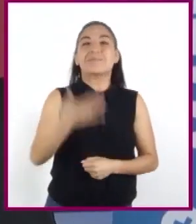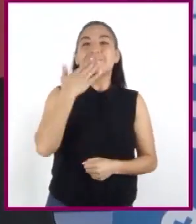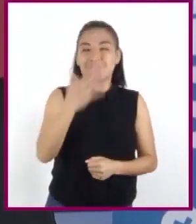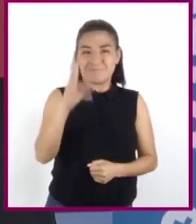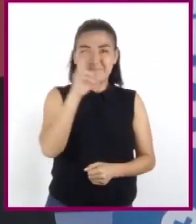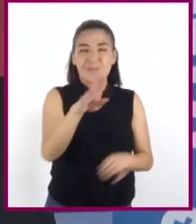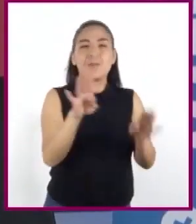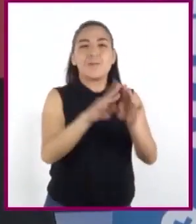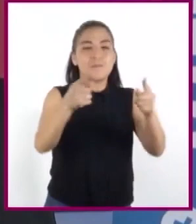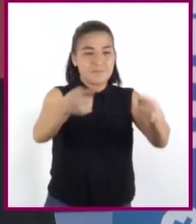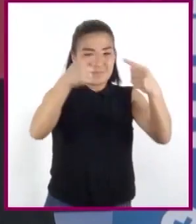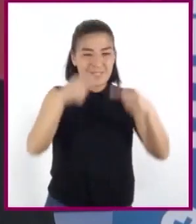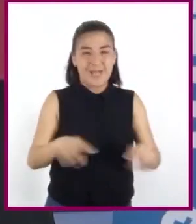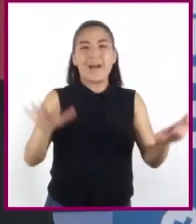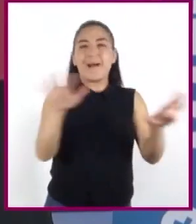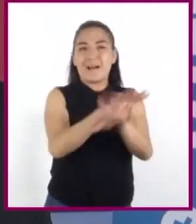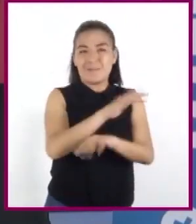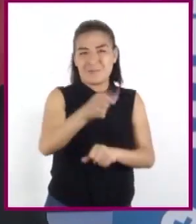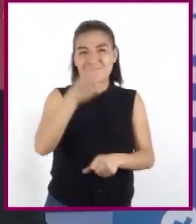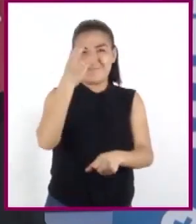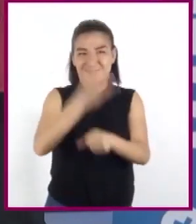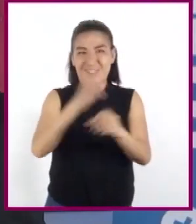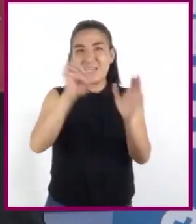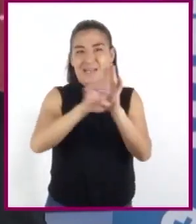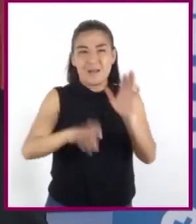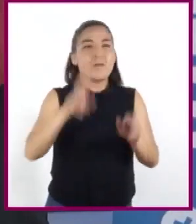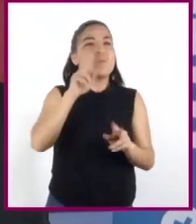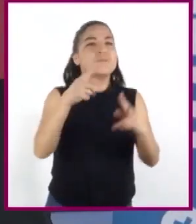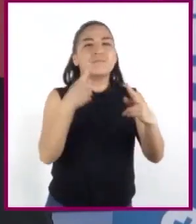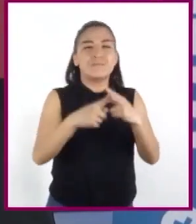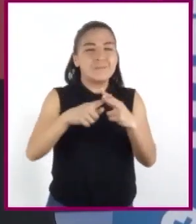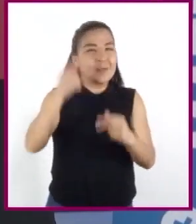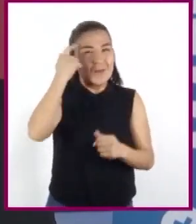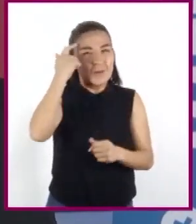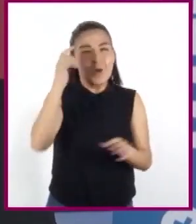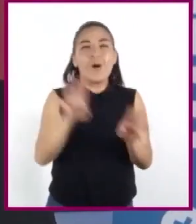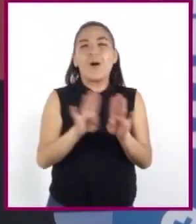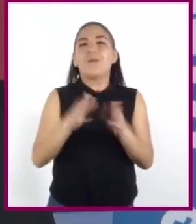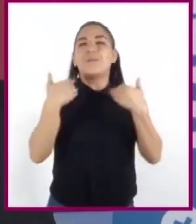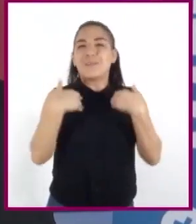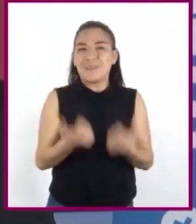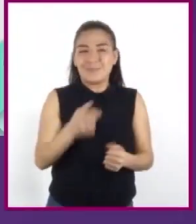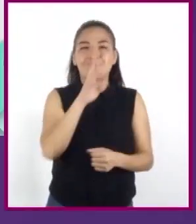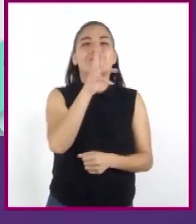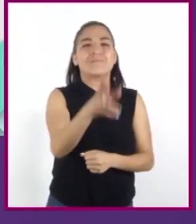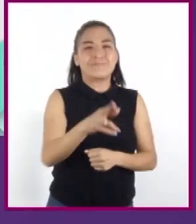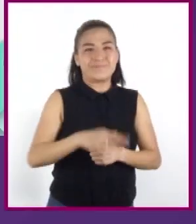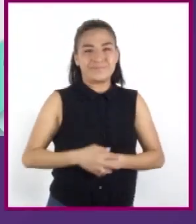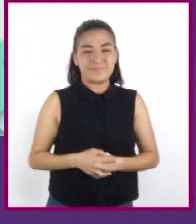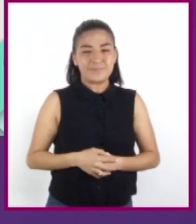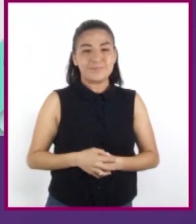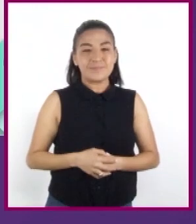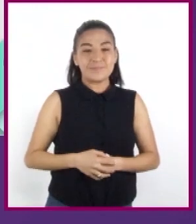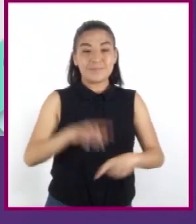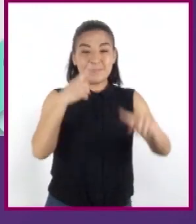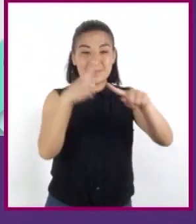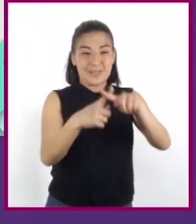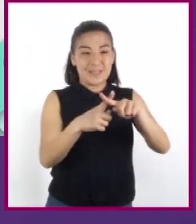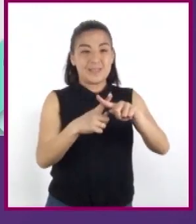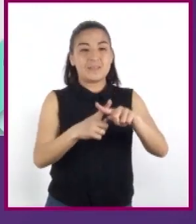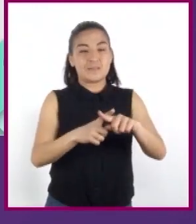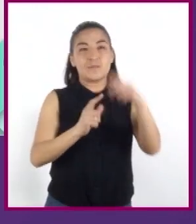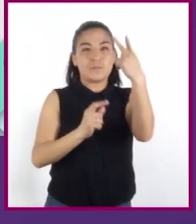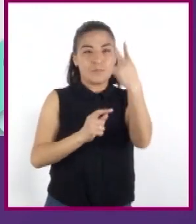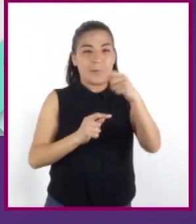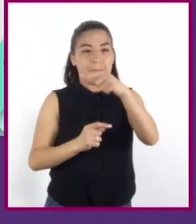acompáñenme a factorizar el tercer ejemplo con un poco de cálculo mental y comprobemos el resultado. X al cuadrado menos